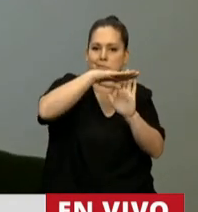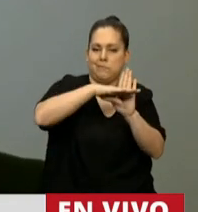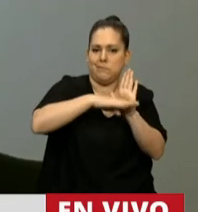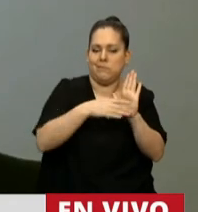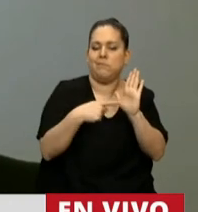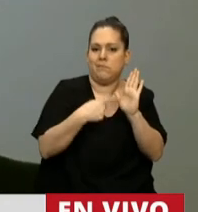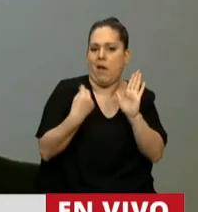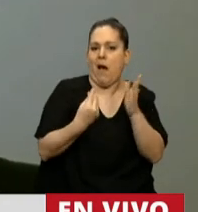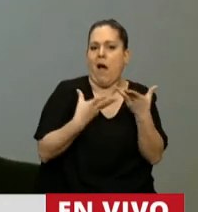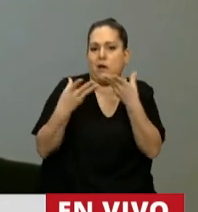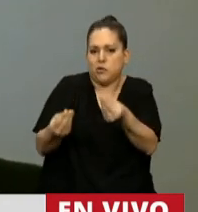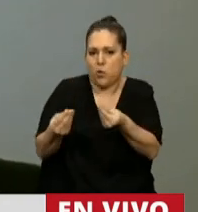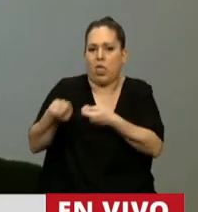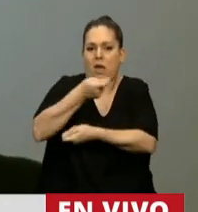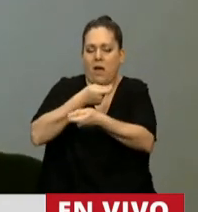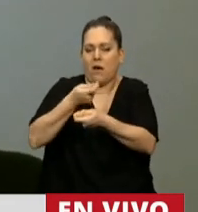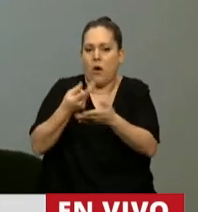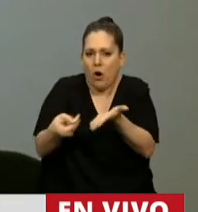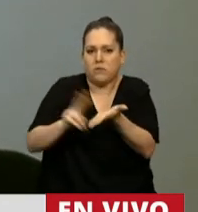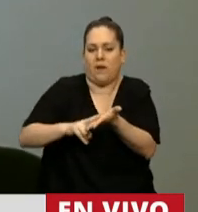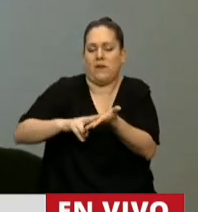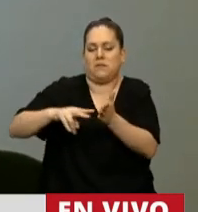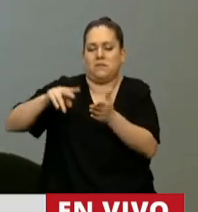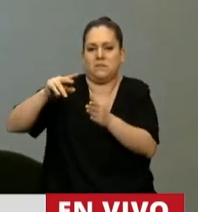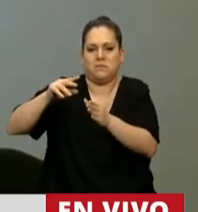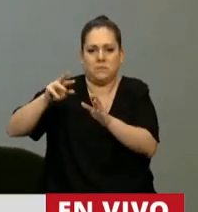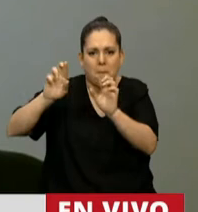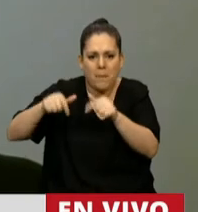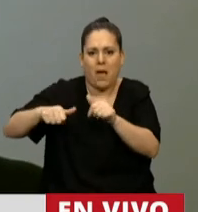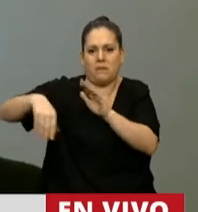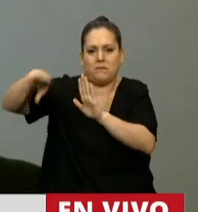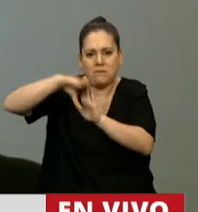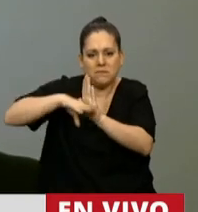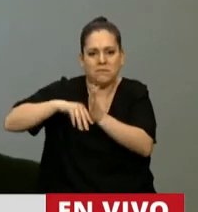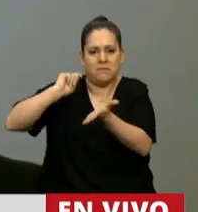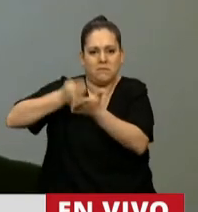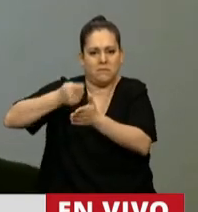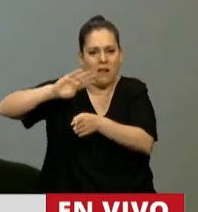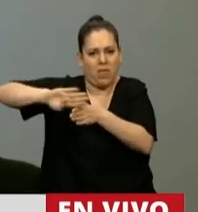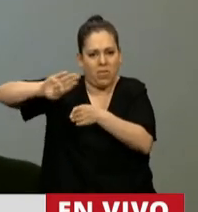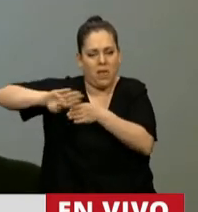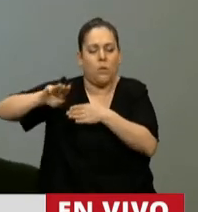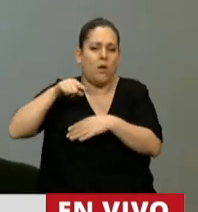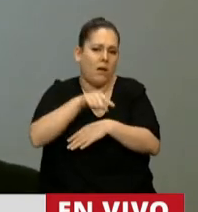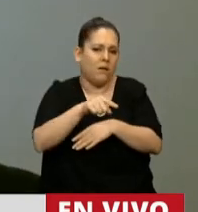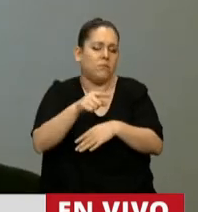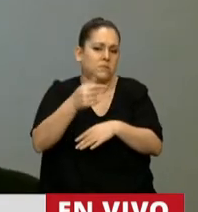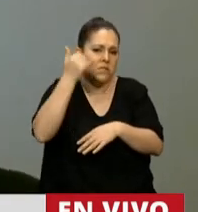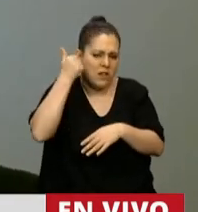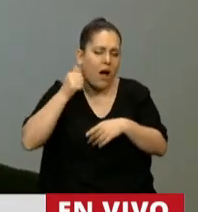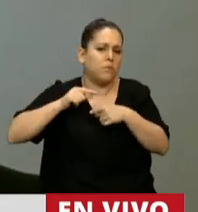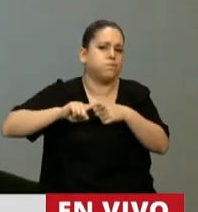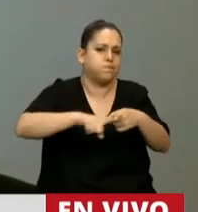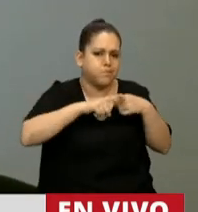ayudó a esta negociación, porque era una de las cuestiones que se habían debatido con mucha